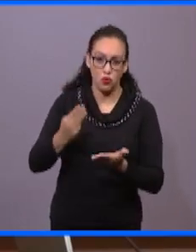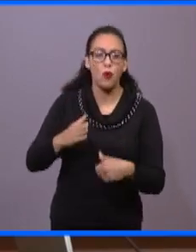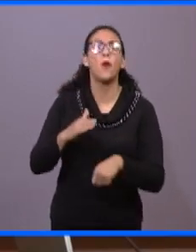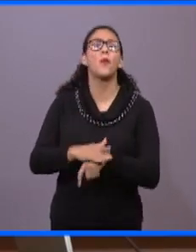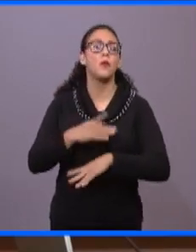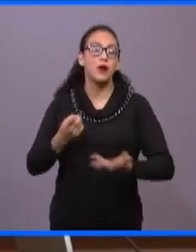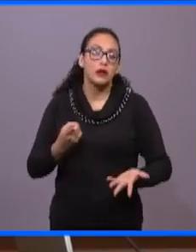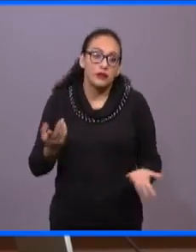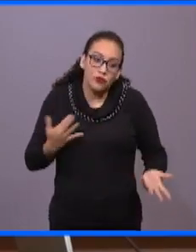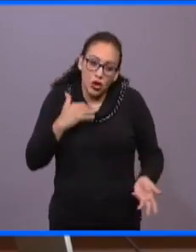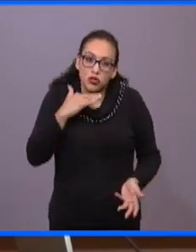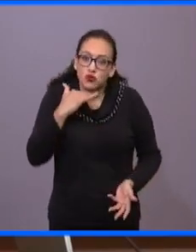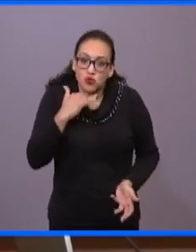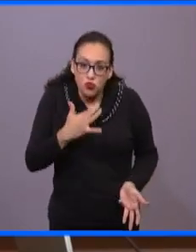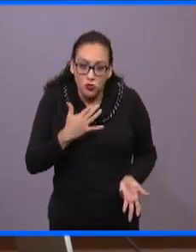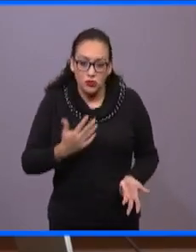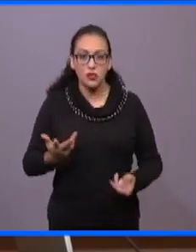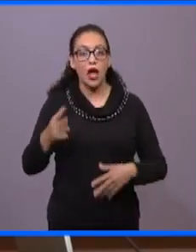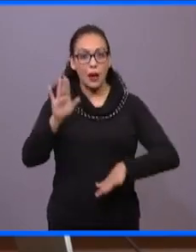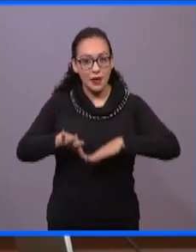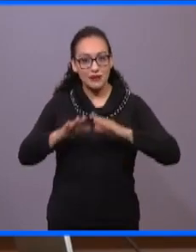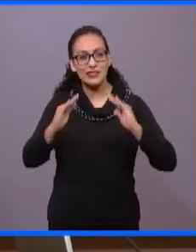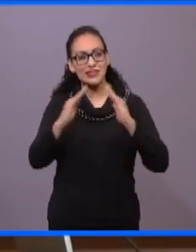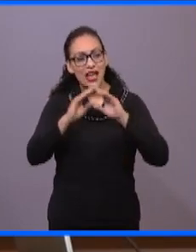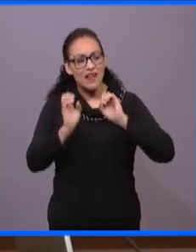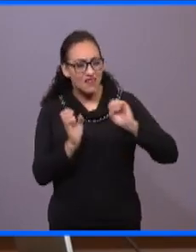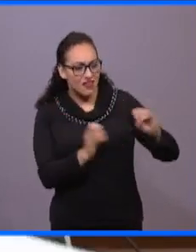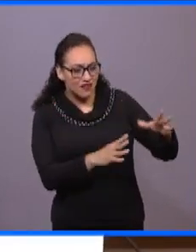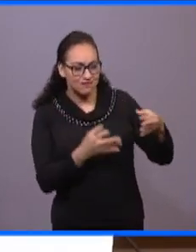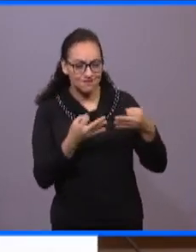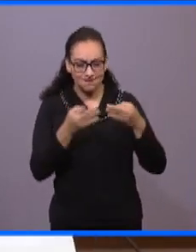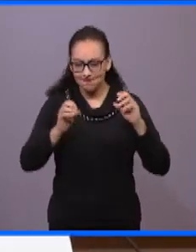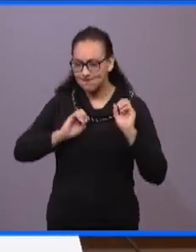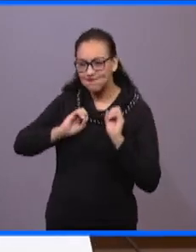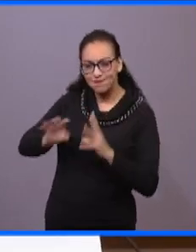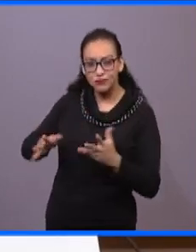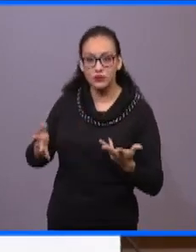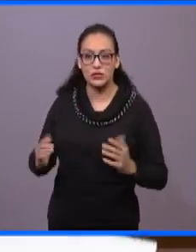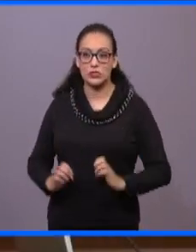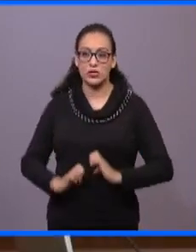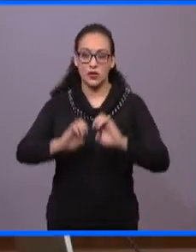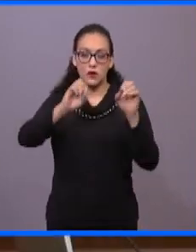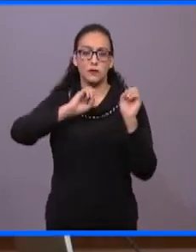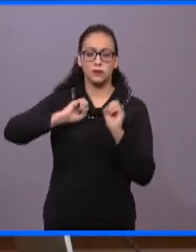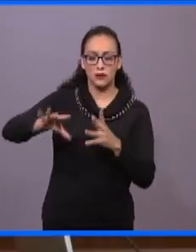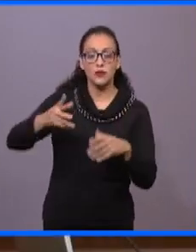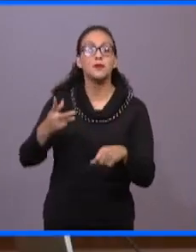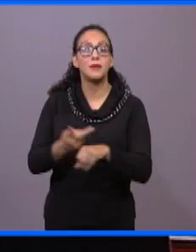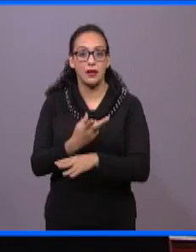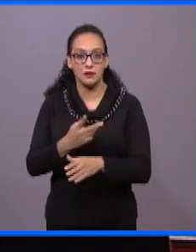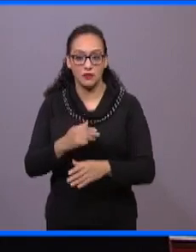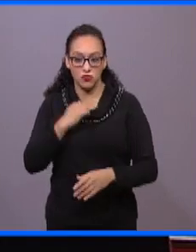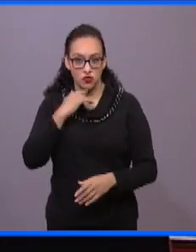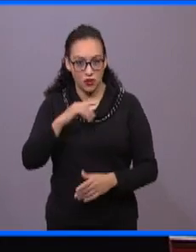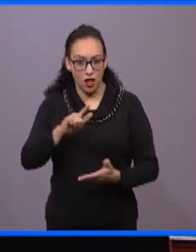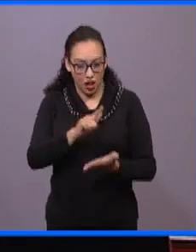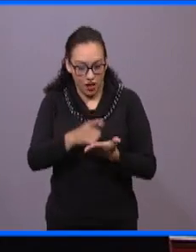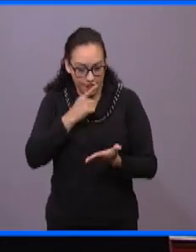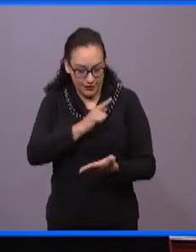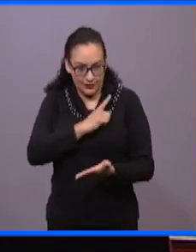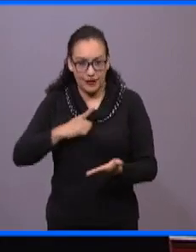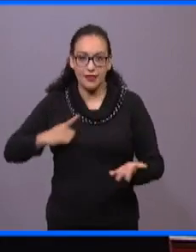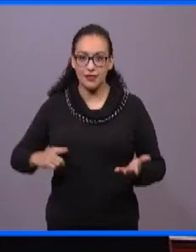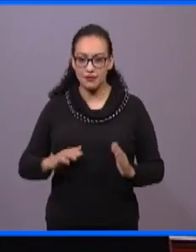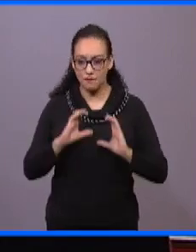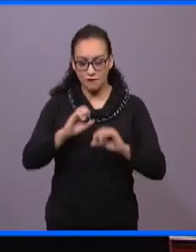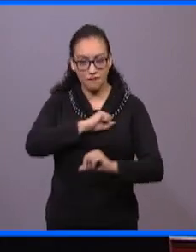sin que esto resulte violatorio al principio de multa excesiva o de proporcionalidad. En otro asunto, el